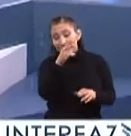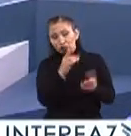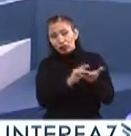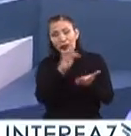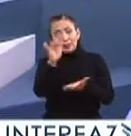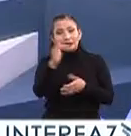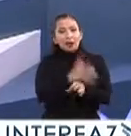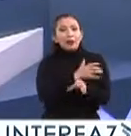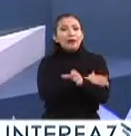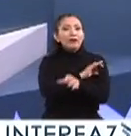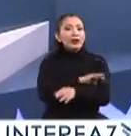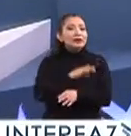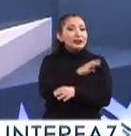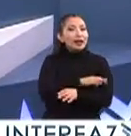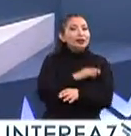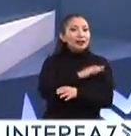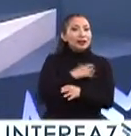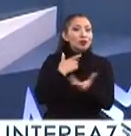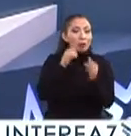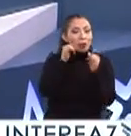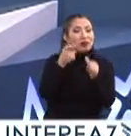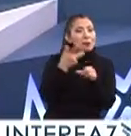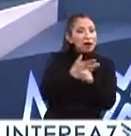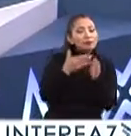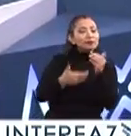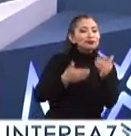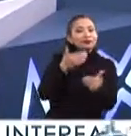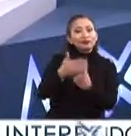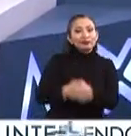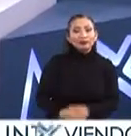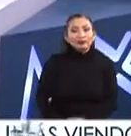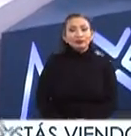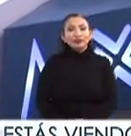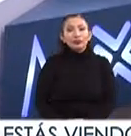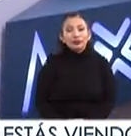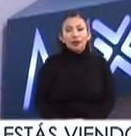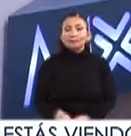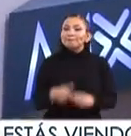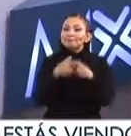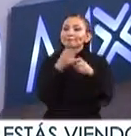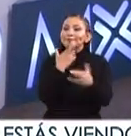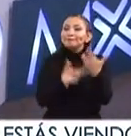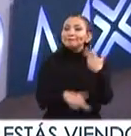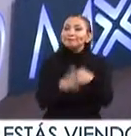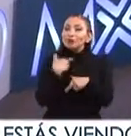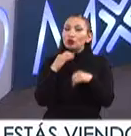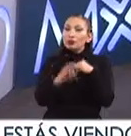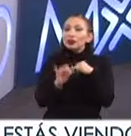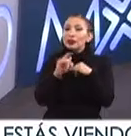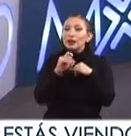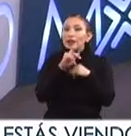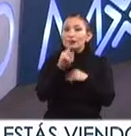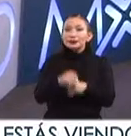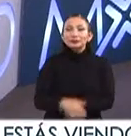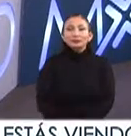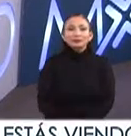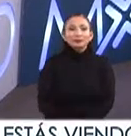por acompañarnos. Felicidades. No, estamos muy atendientes para gracias. Pues vamos a hacer una pausa, regresamos, la parte final de